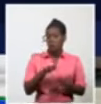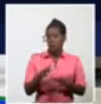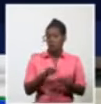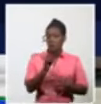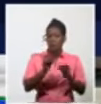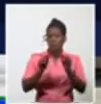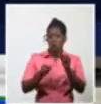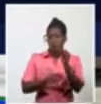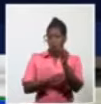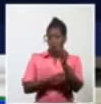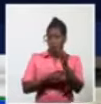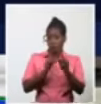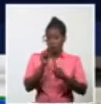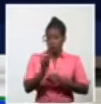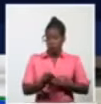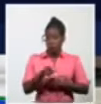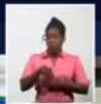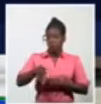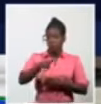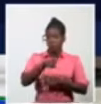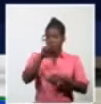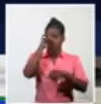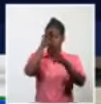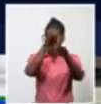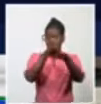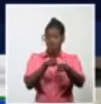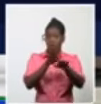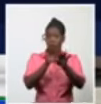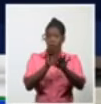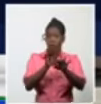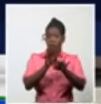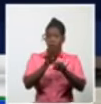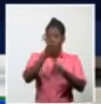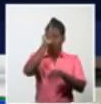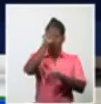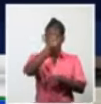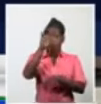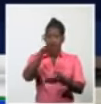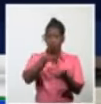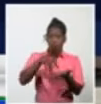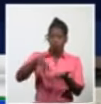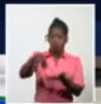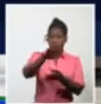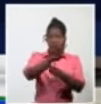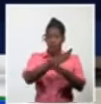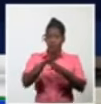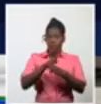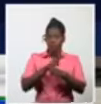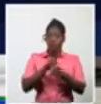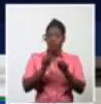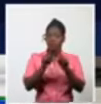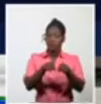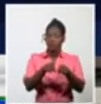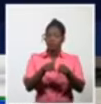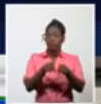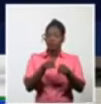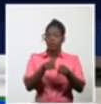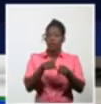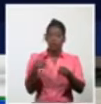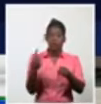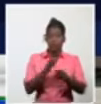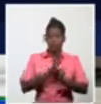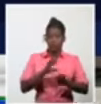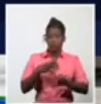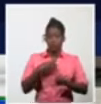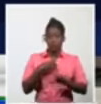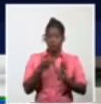que hoy se encuentran ingresados en nuestras unidades de salud, nuestros hospitales, y que están confirmados con la